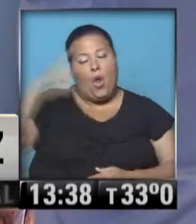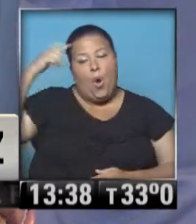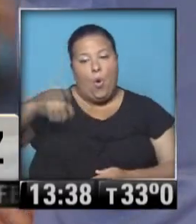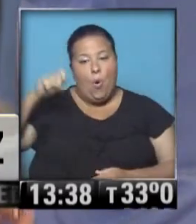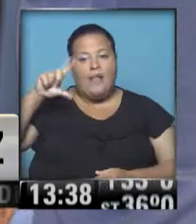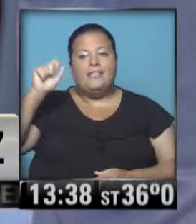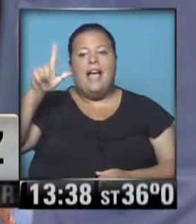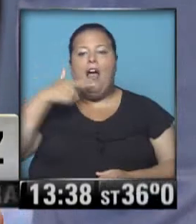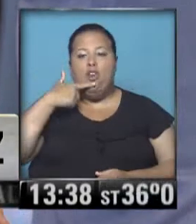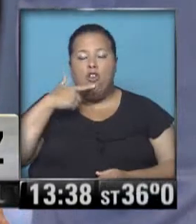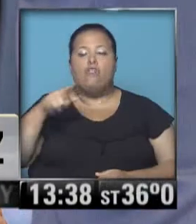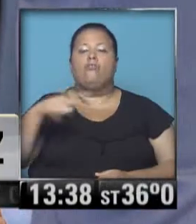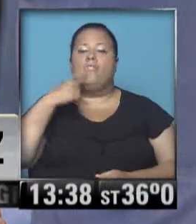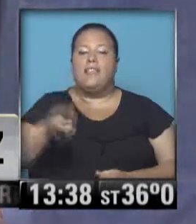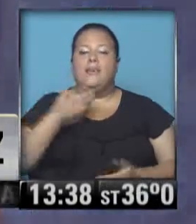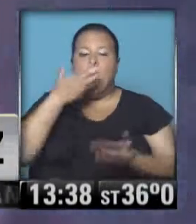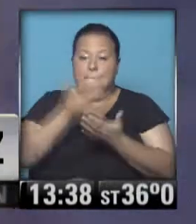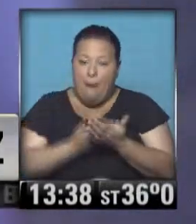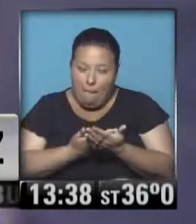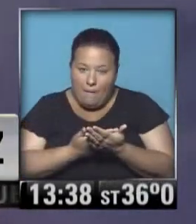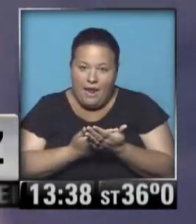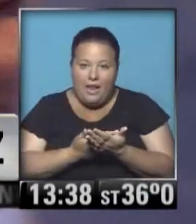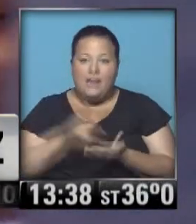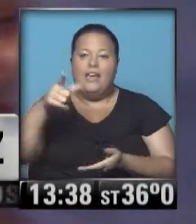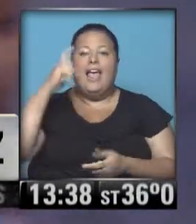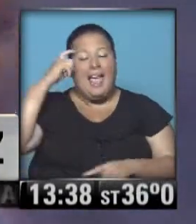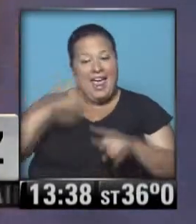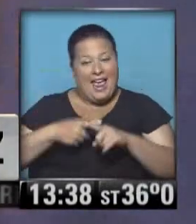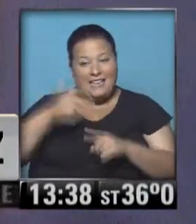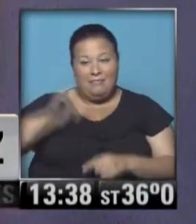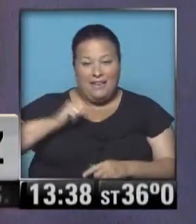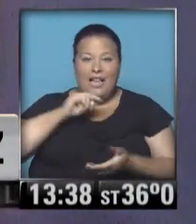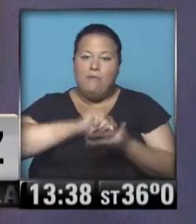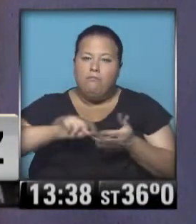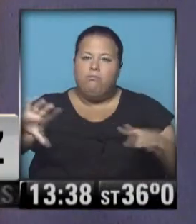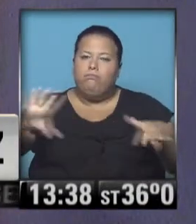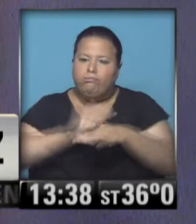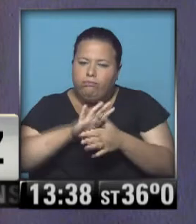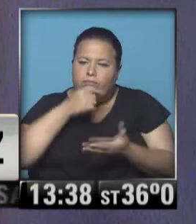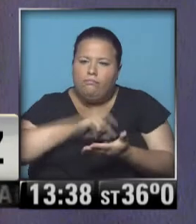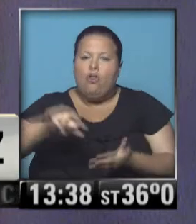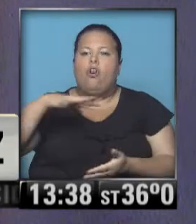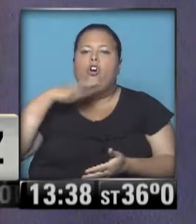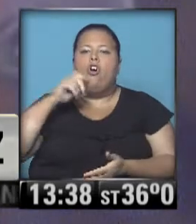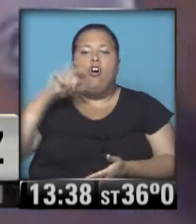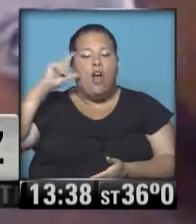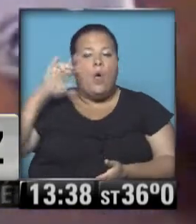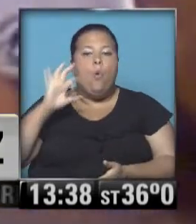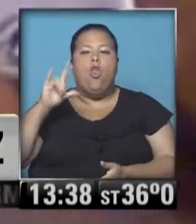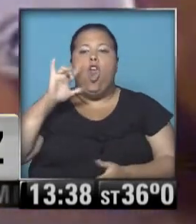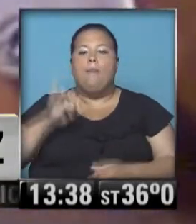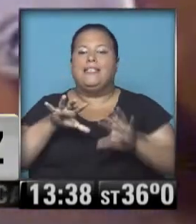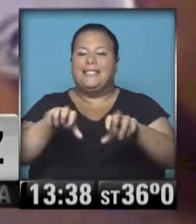Carlos Rosansky se refirió al papel donde el ex represor escribió textualmente: Jorge Julio López,